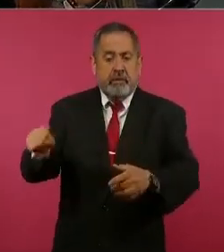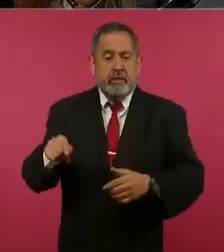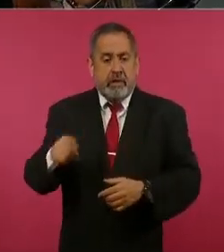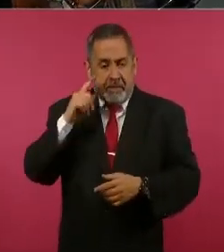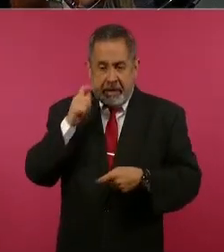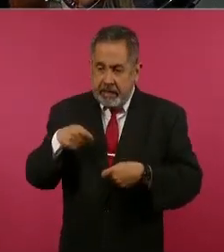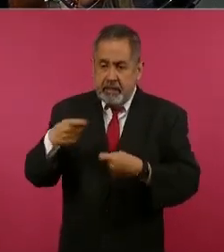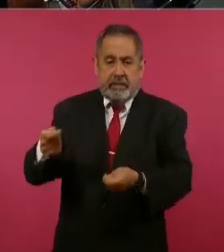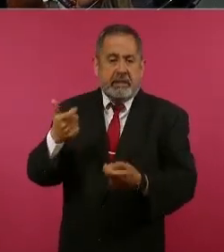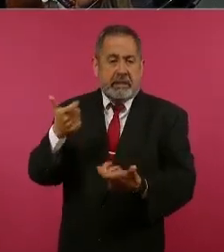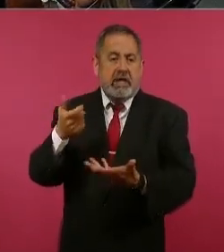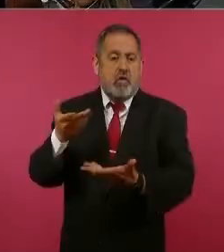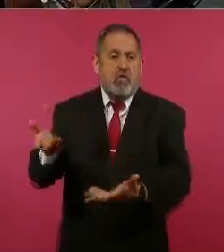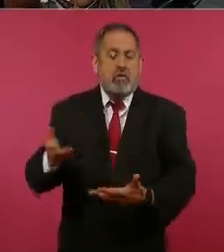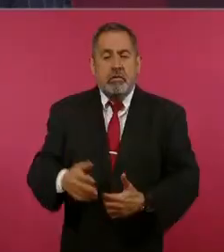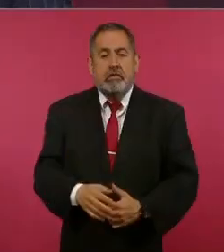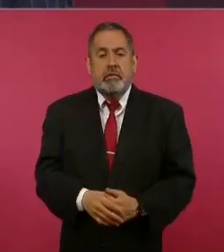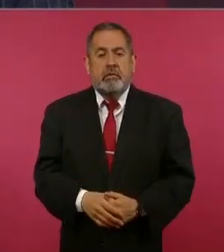a recibir